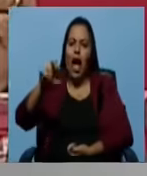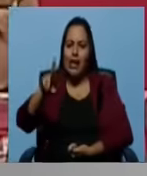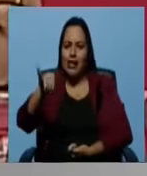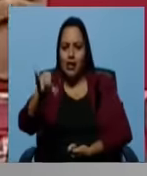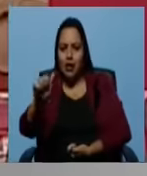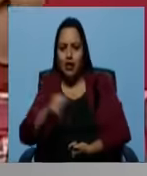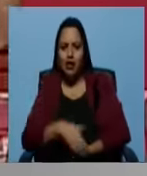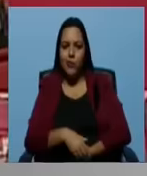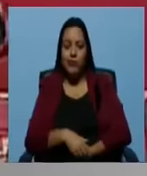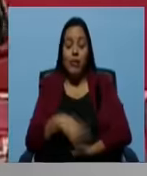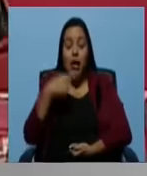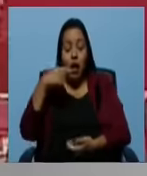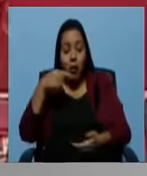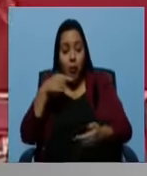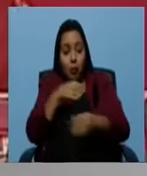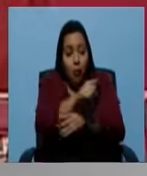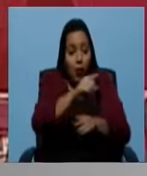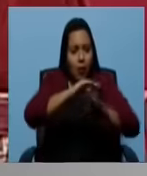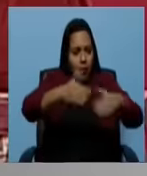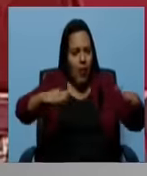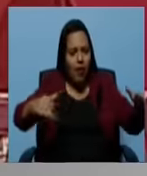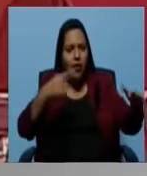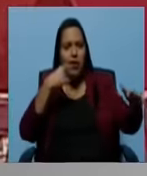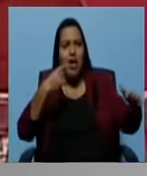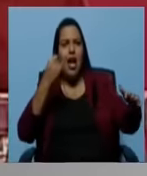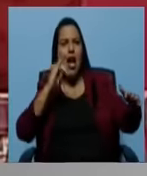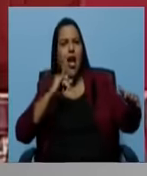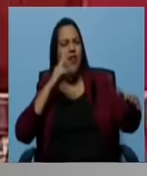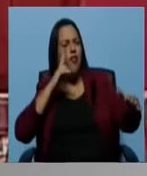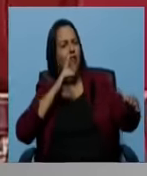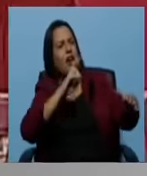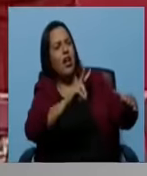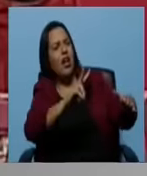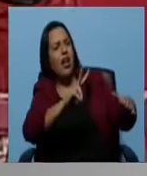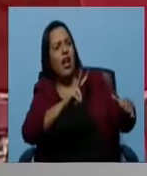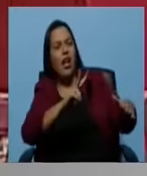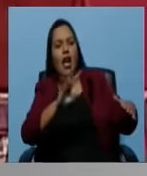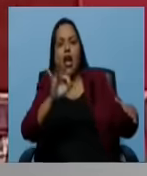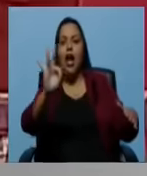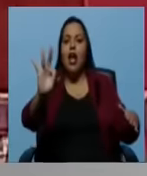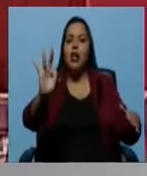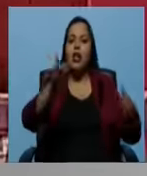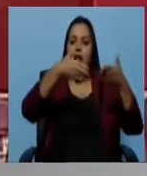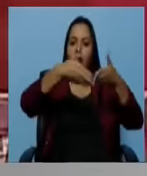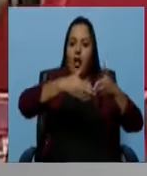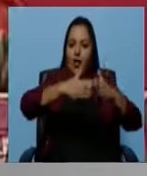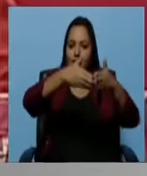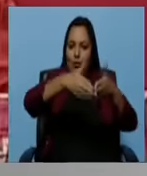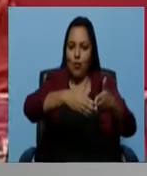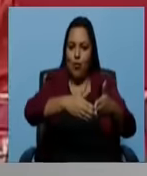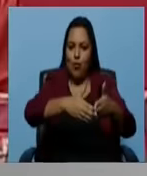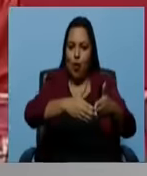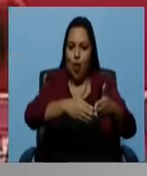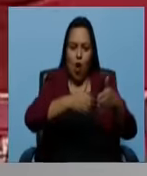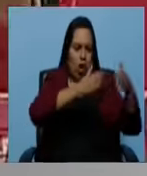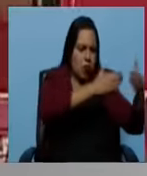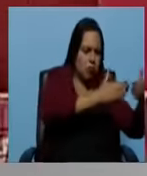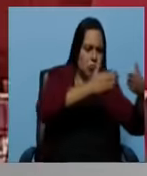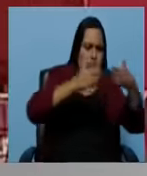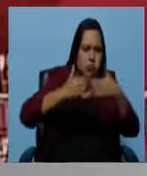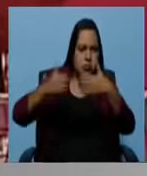Y llegaron a una costa, y entonces la cosa era que se veía en el mar las tres, ¿cómo se llama? Calaveras.